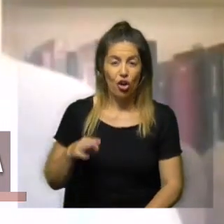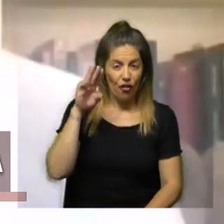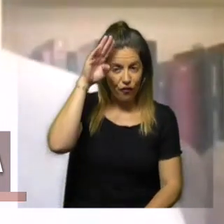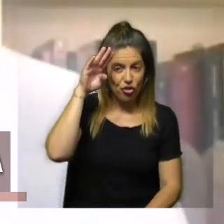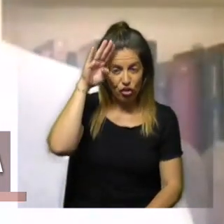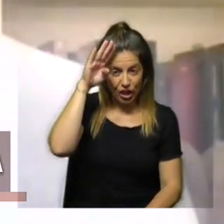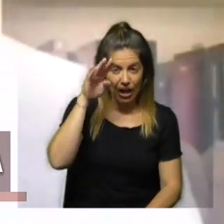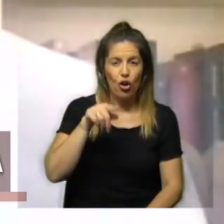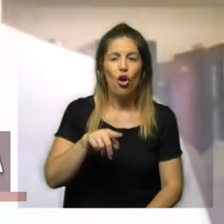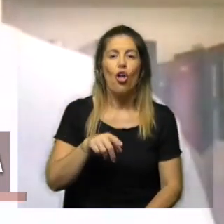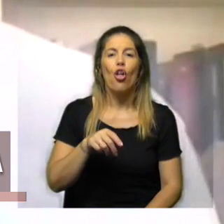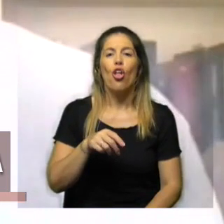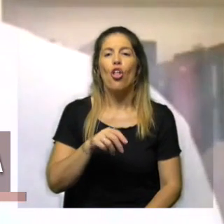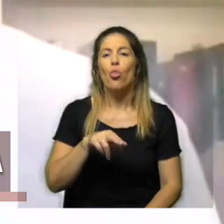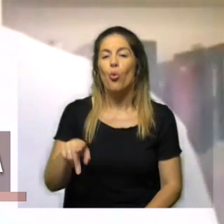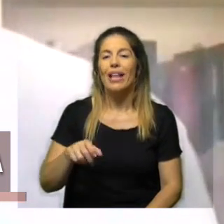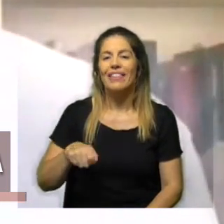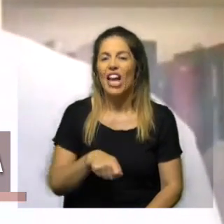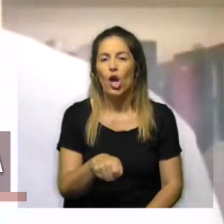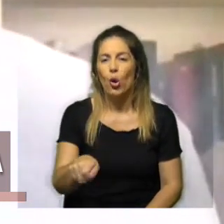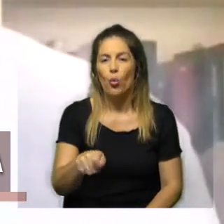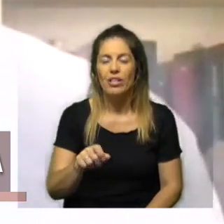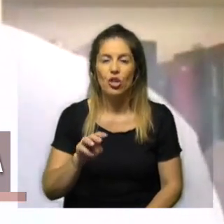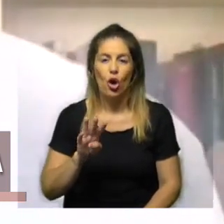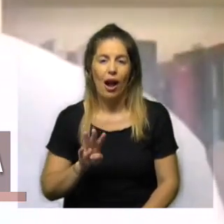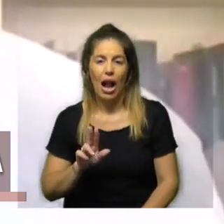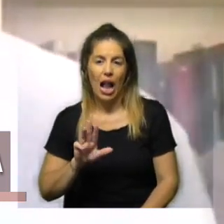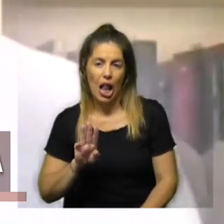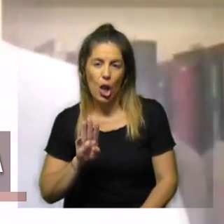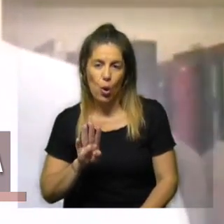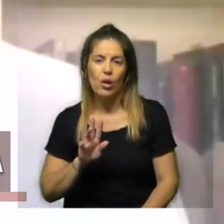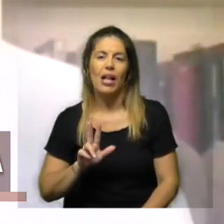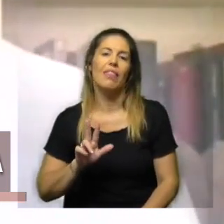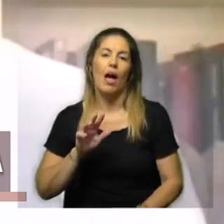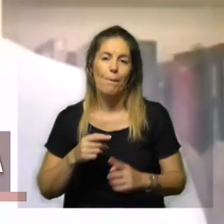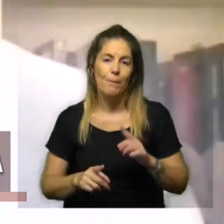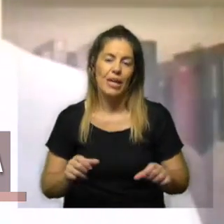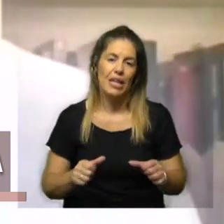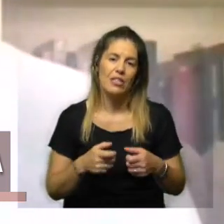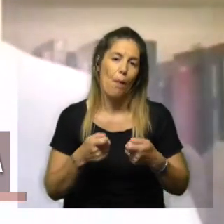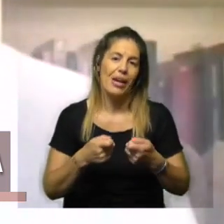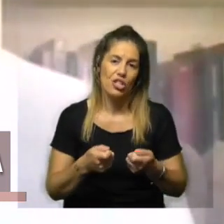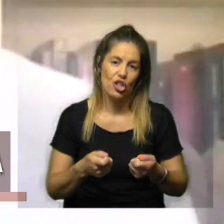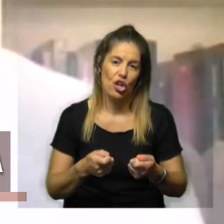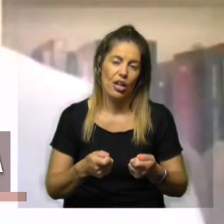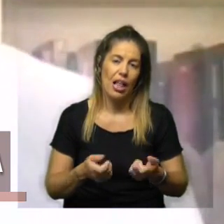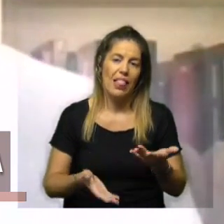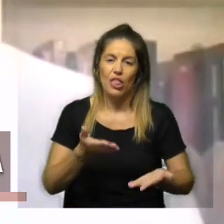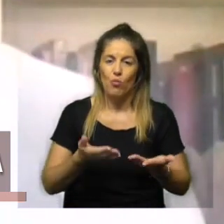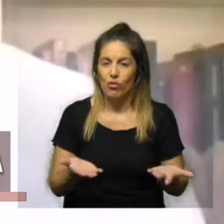juicio a Lula, se pronunció en contra del habeas corpus con Lula, ejerciendo presión sobre el Supremo Tribunal Federal.